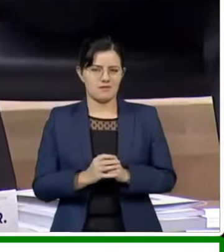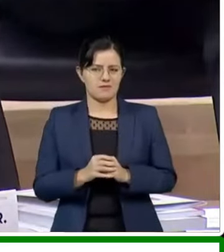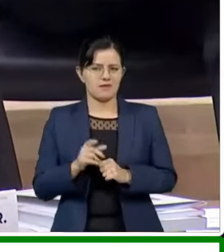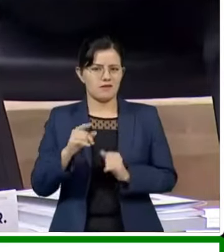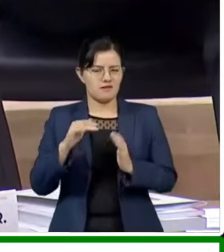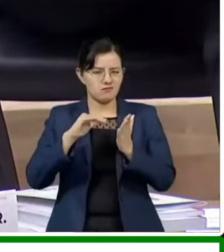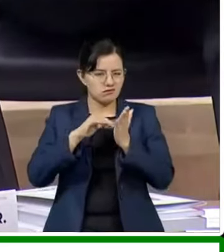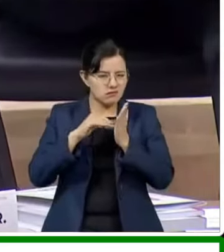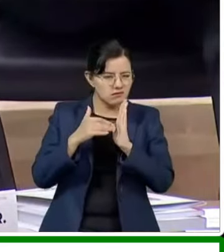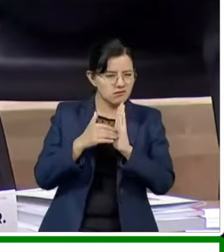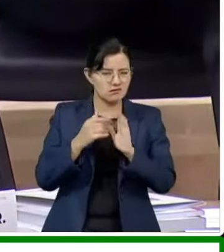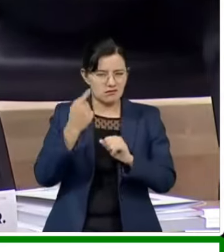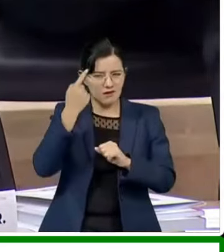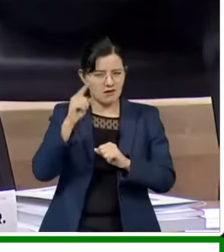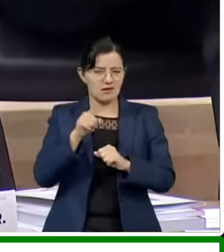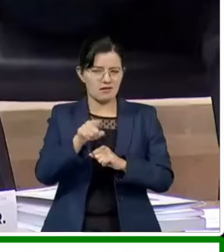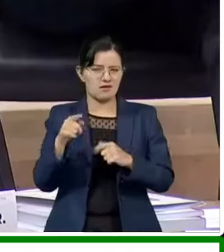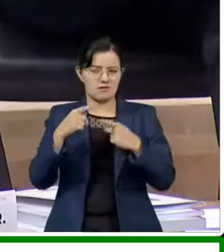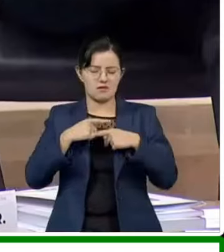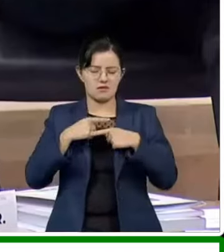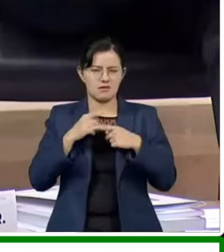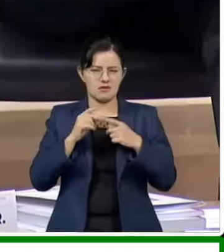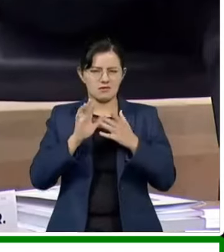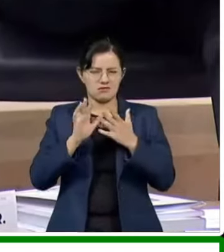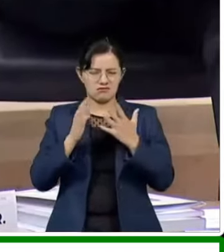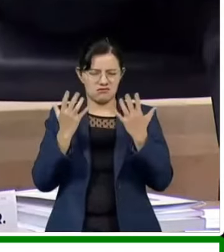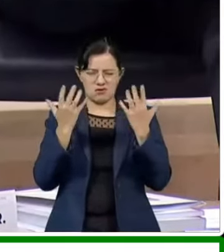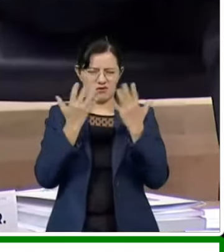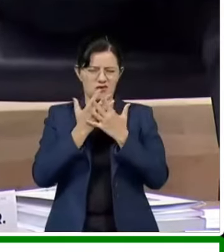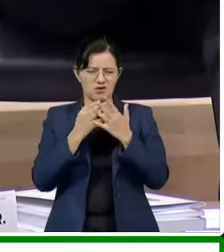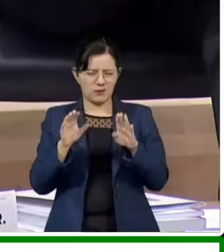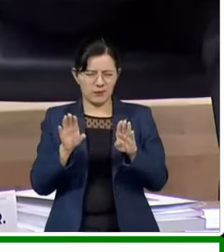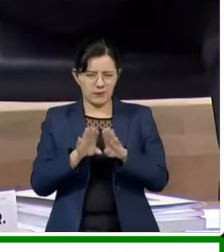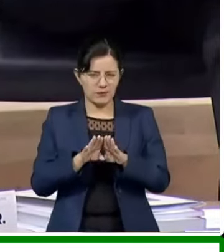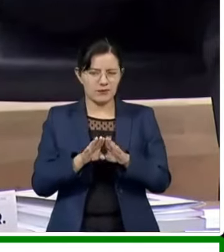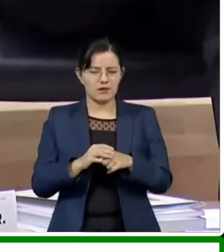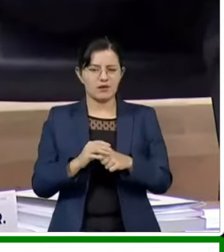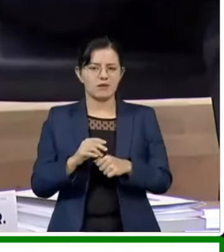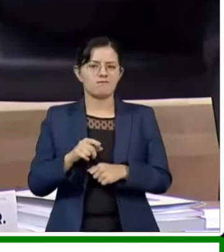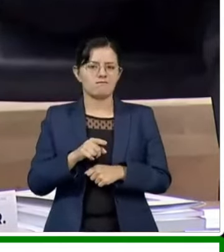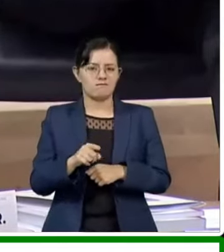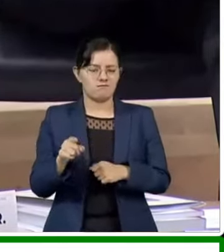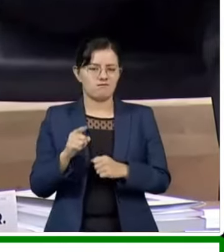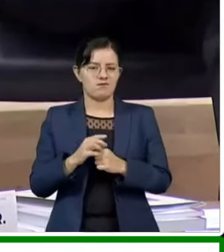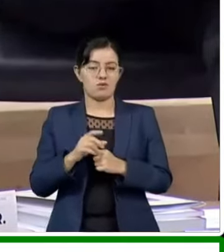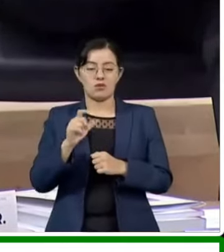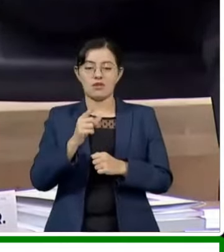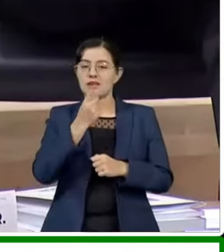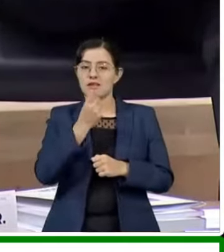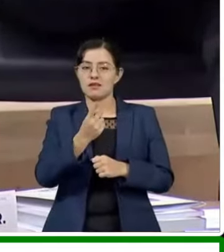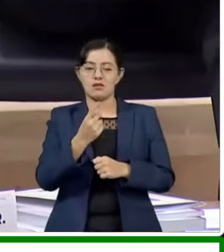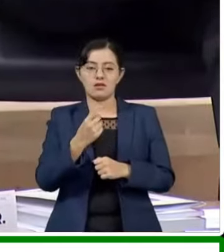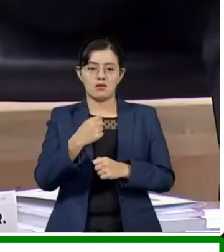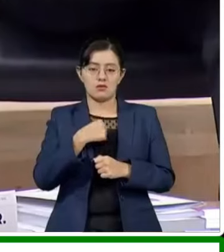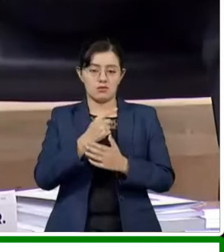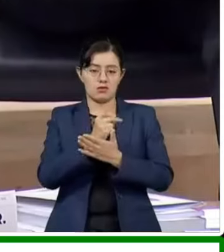perversa, para confundir y para querer salir de la trampa en que se metió cuando planteó que no, que iba a